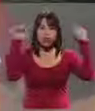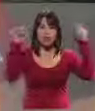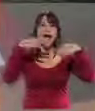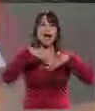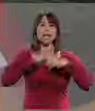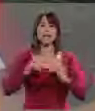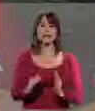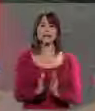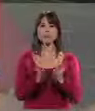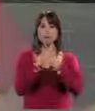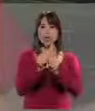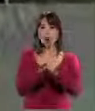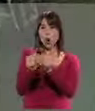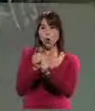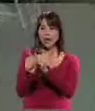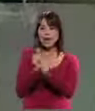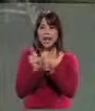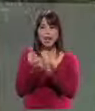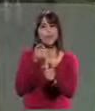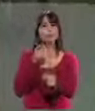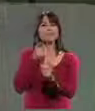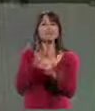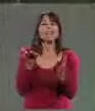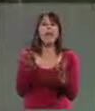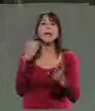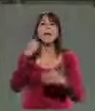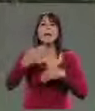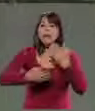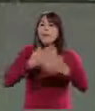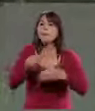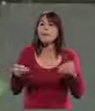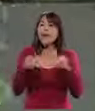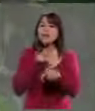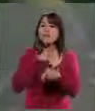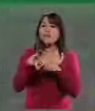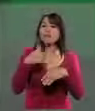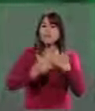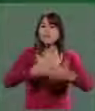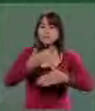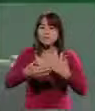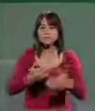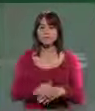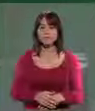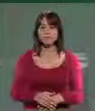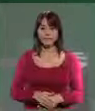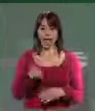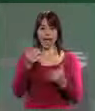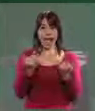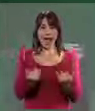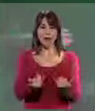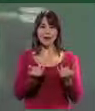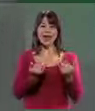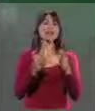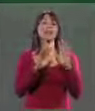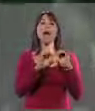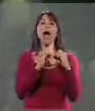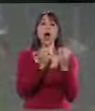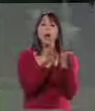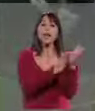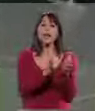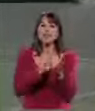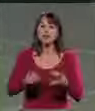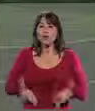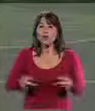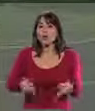tanto lograr hacer un torneo que la idea es con miras a un torneo más profesional cada año. En esta ocasión,